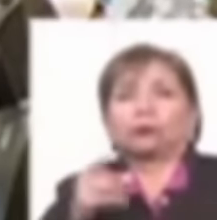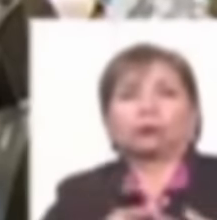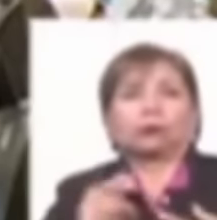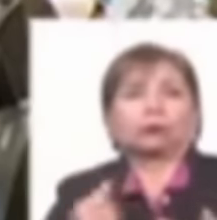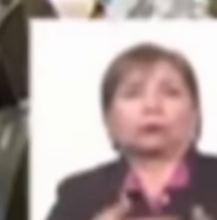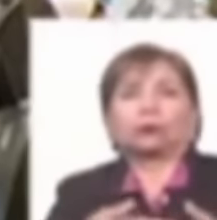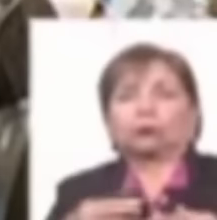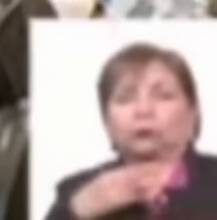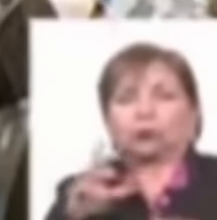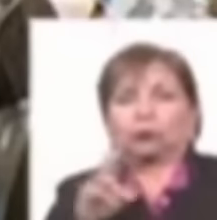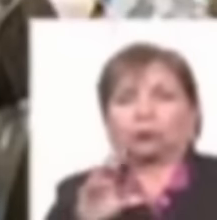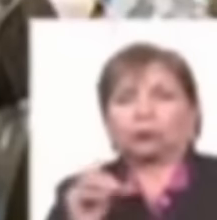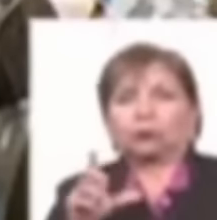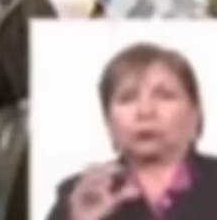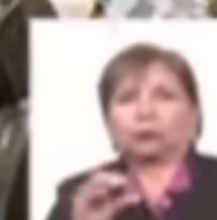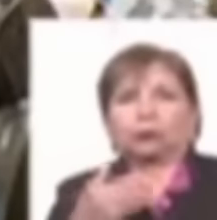cuando emite la resolución